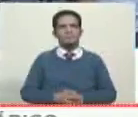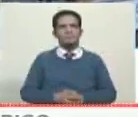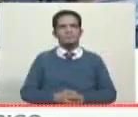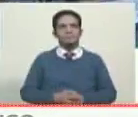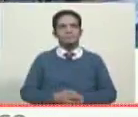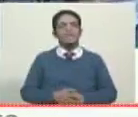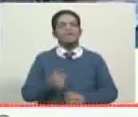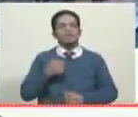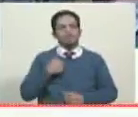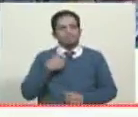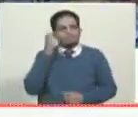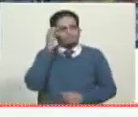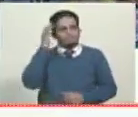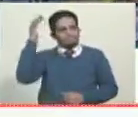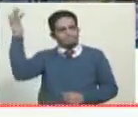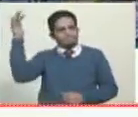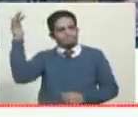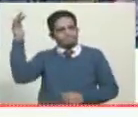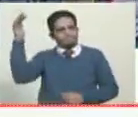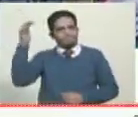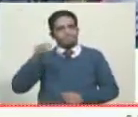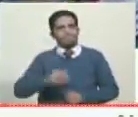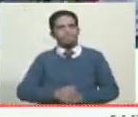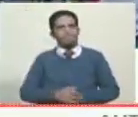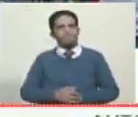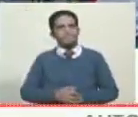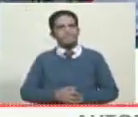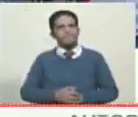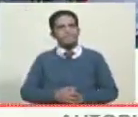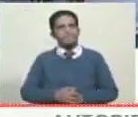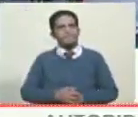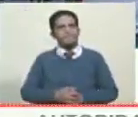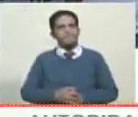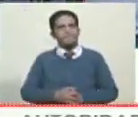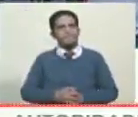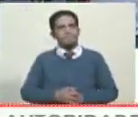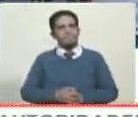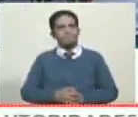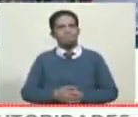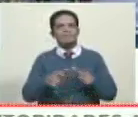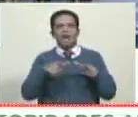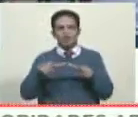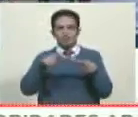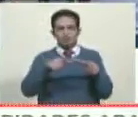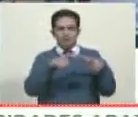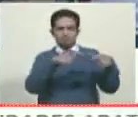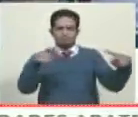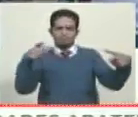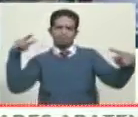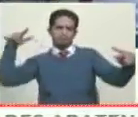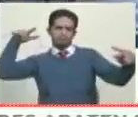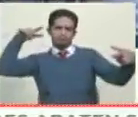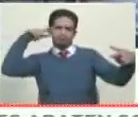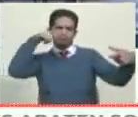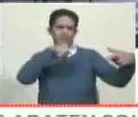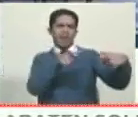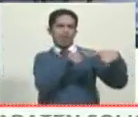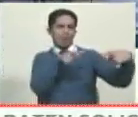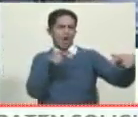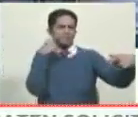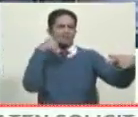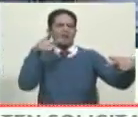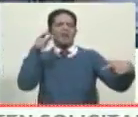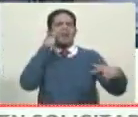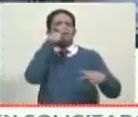yo me imagino que la pista que le dieron a los pilotos de ese